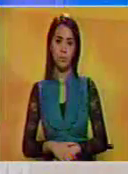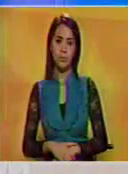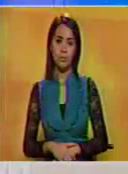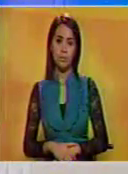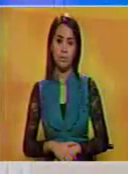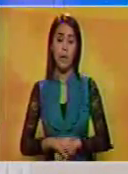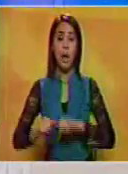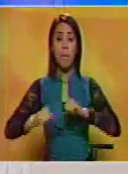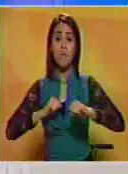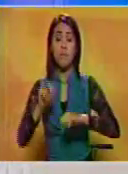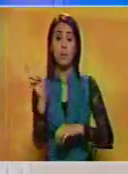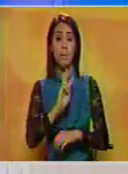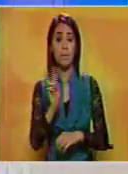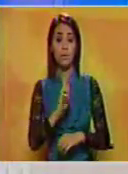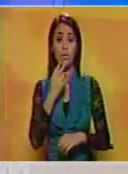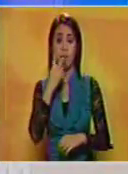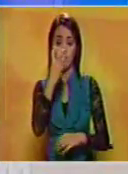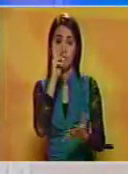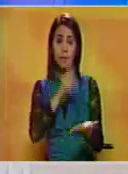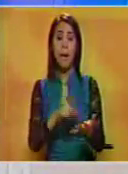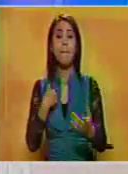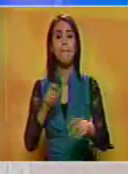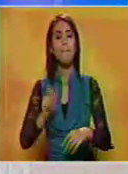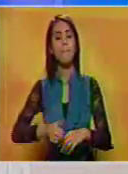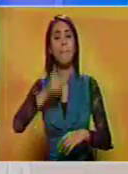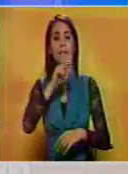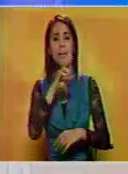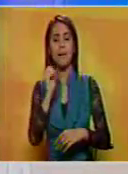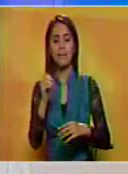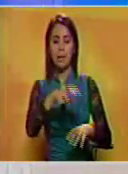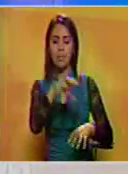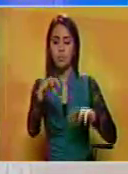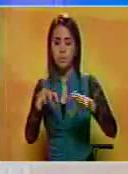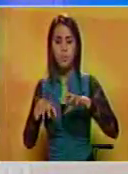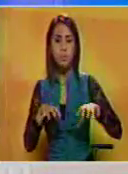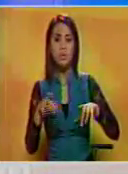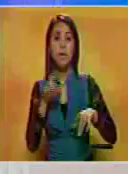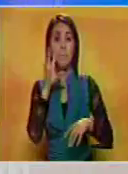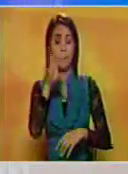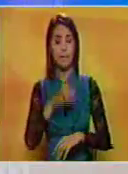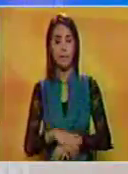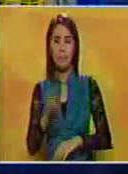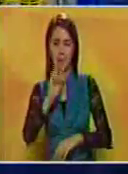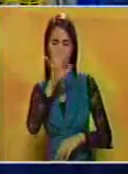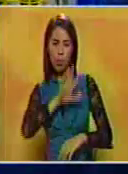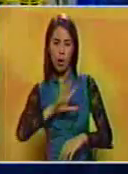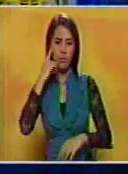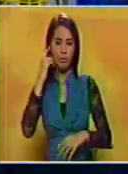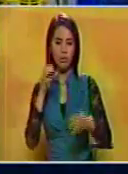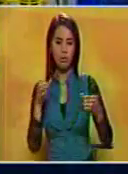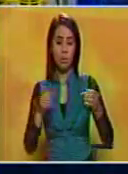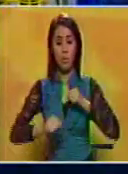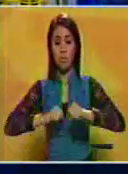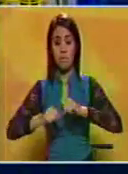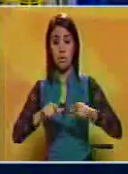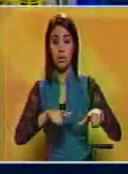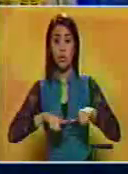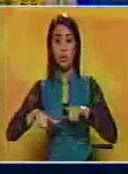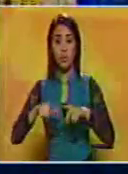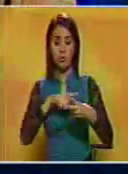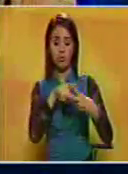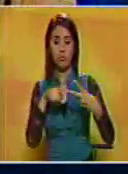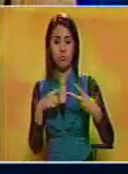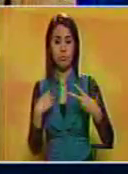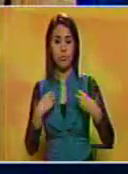el movimiento somos venezuela ha visitado más de 20 estados del país el recorrido más de 15 mil kilómetros son los integrantes del movimiento de la ruta centro occidente